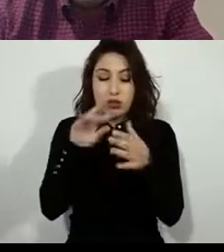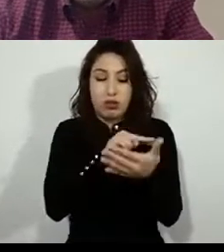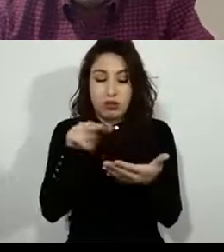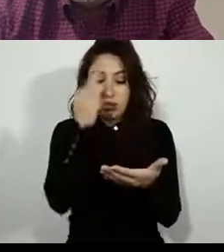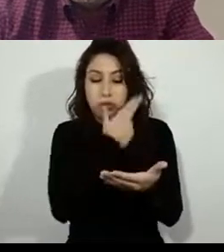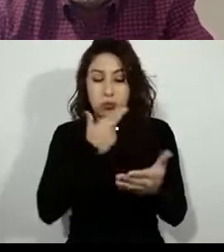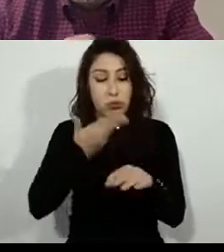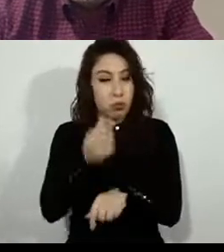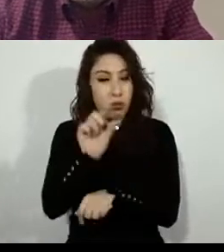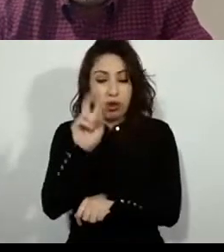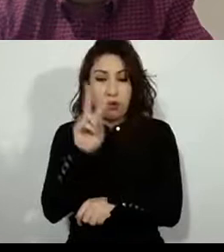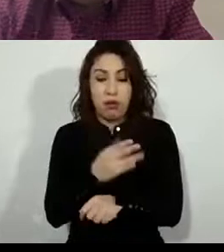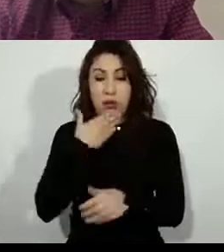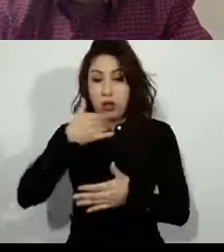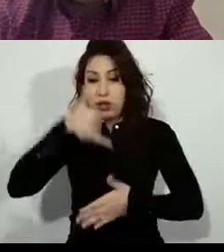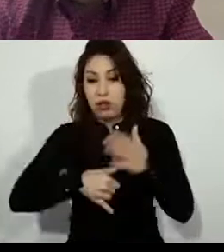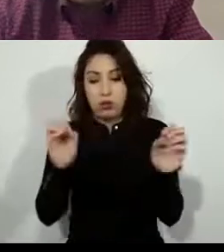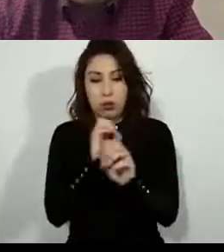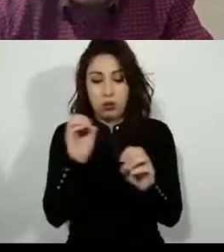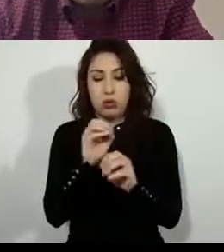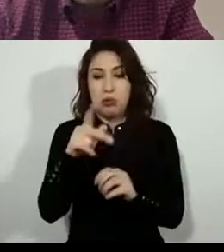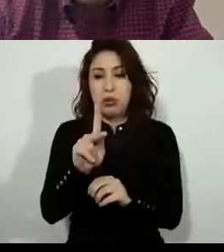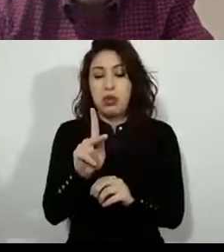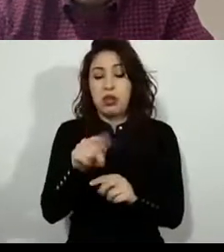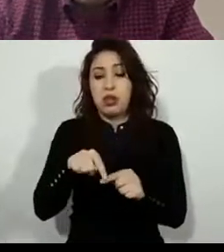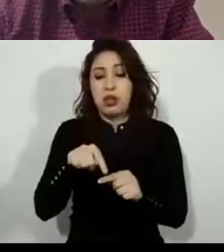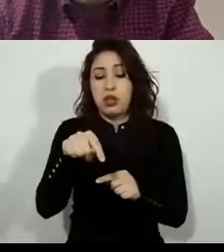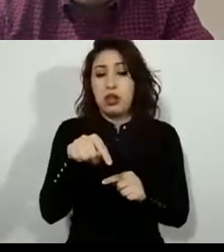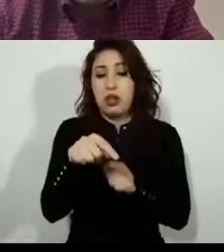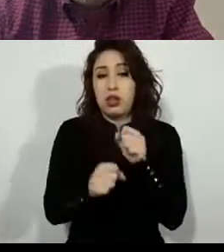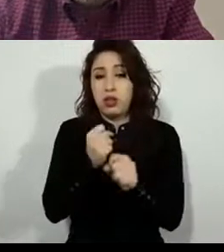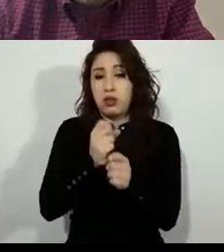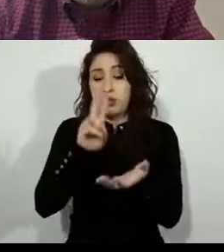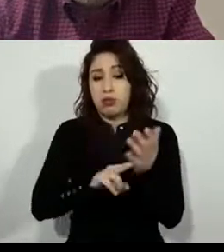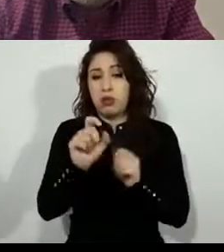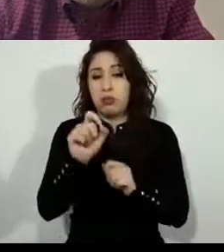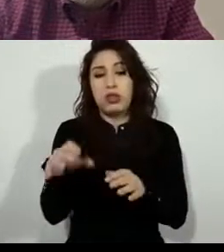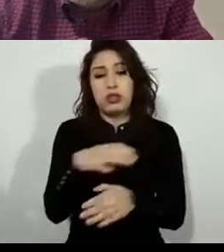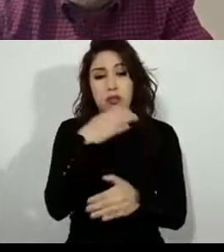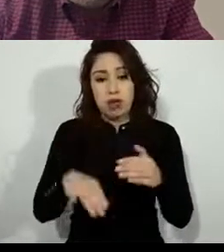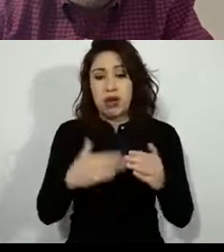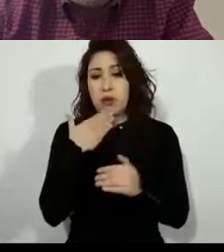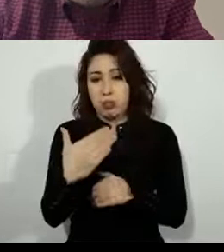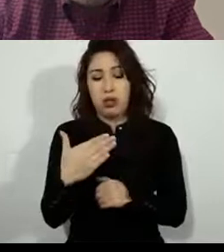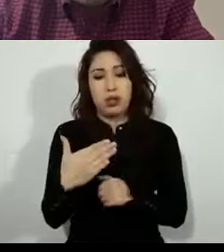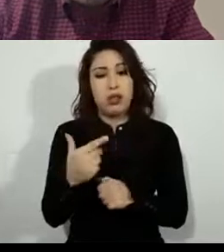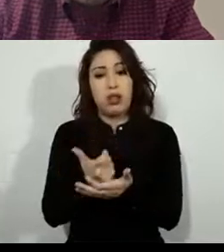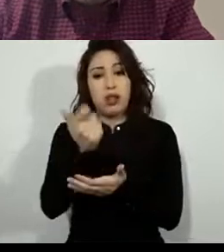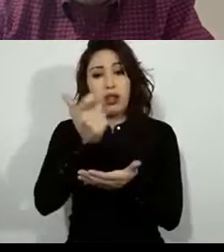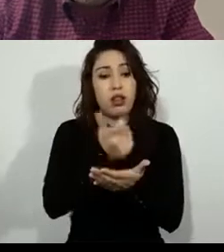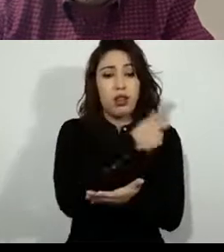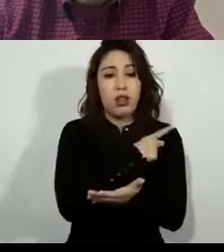pero por lo que he visto se va a cerrar de manera ordenada el ejercicio de 2020.